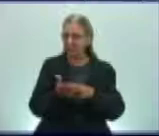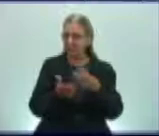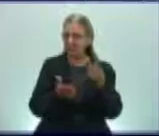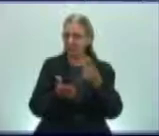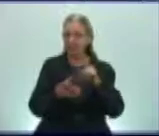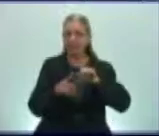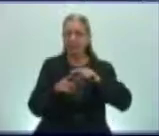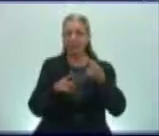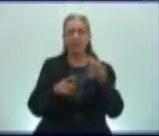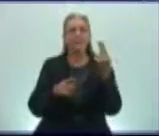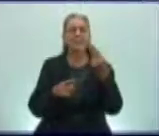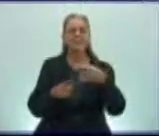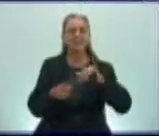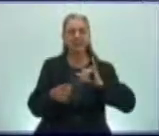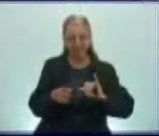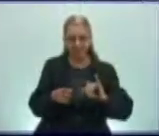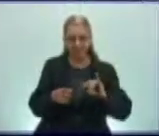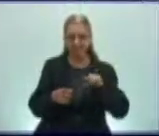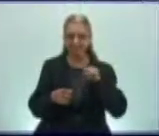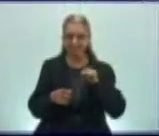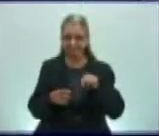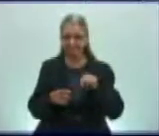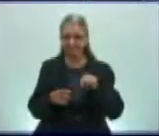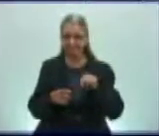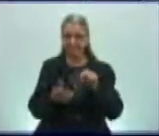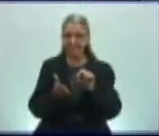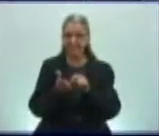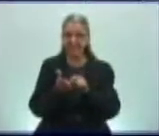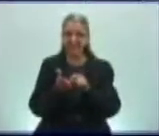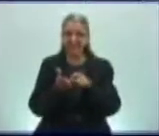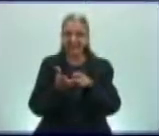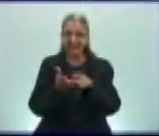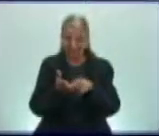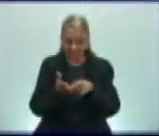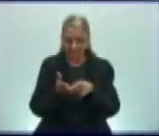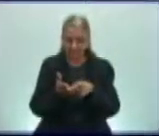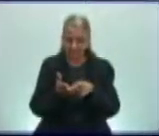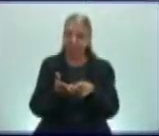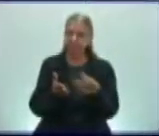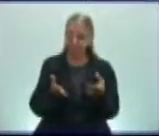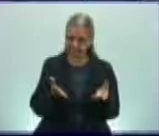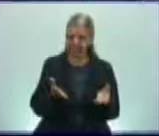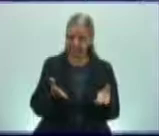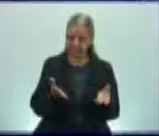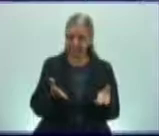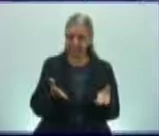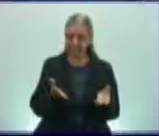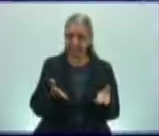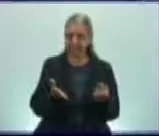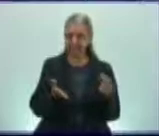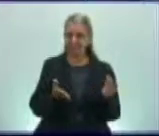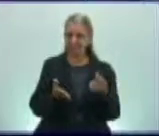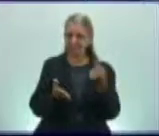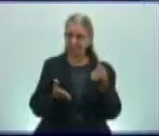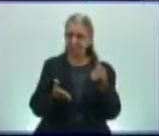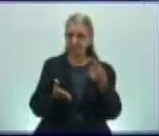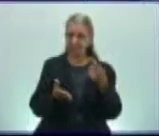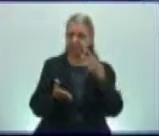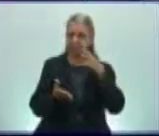del radio, porque es el radio lo que estamos buscando. De esta manera, ustedes pueden